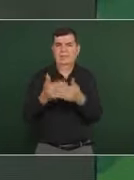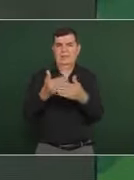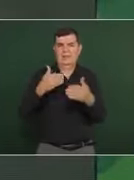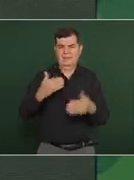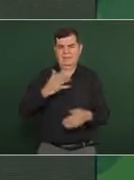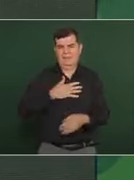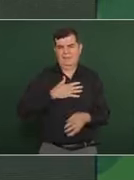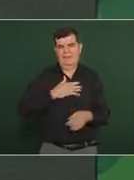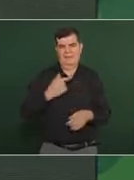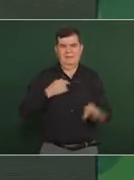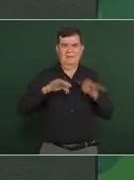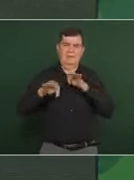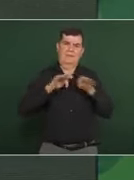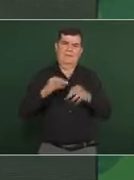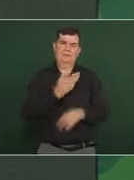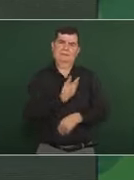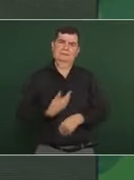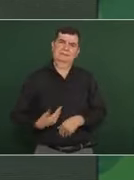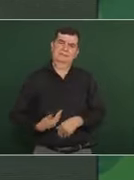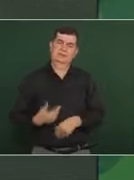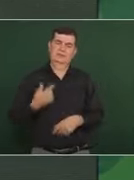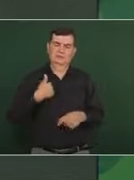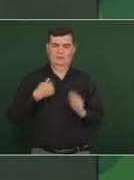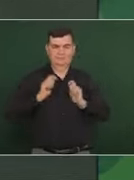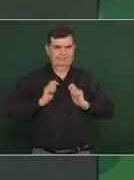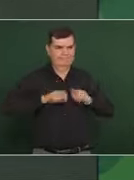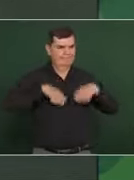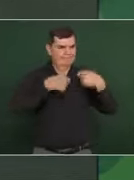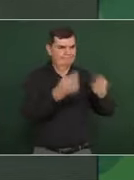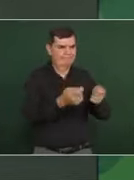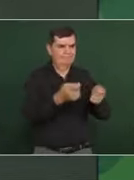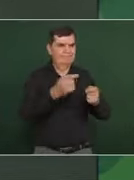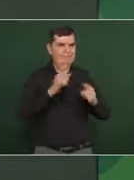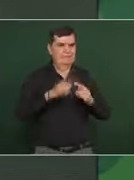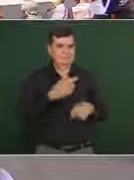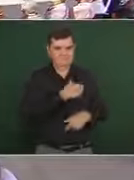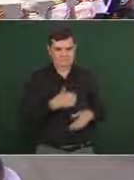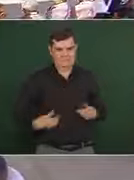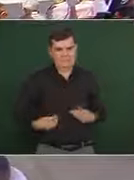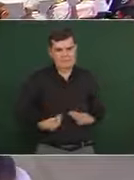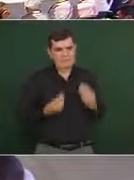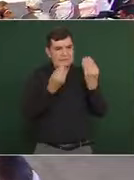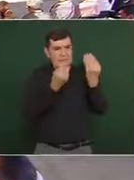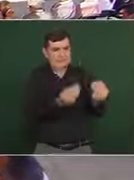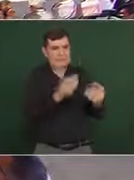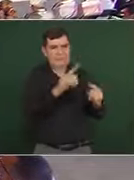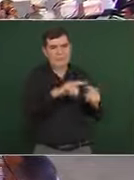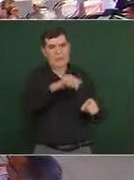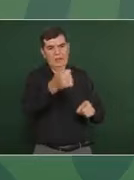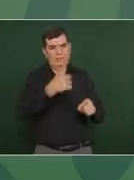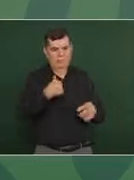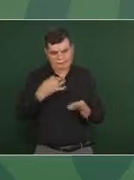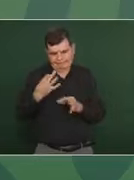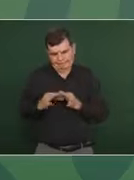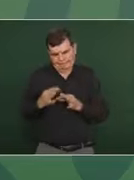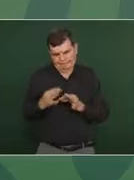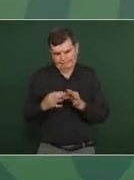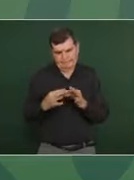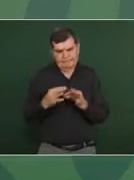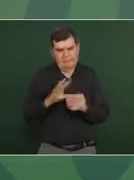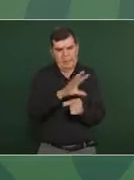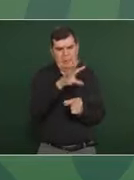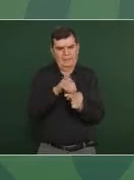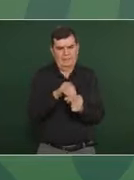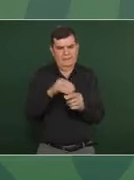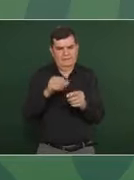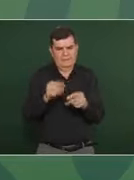terminemos nuestro mandato, antes de que yo entregue la banda presidencial, se va a concluir